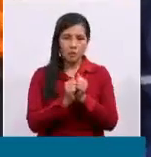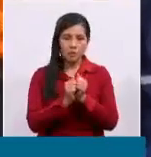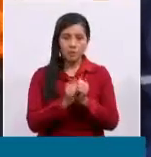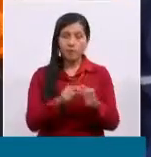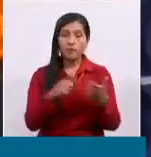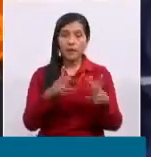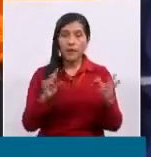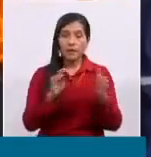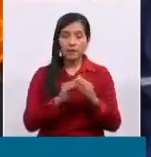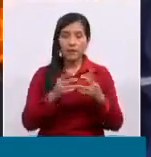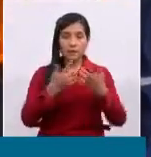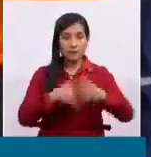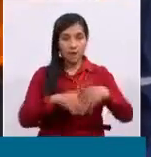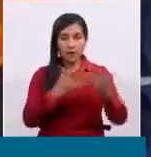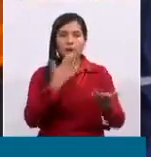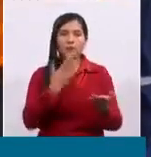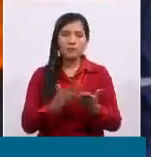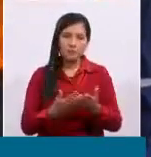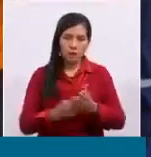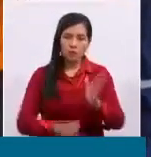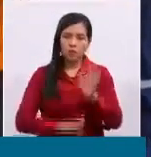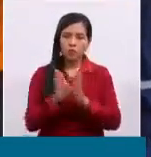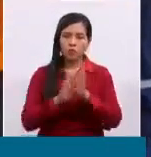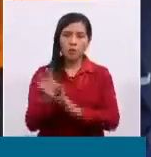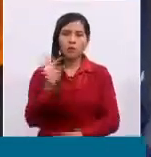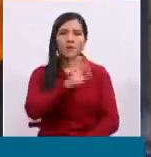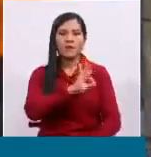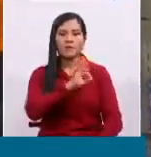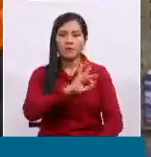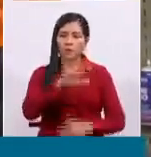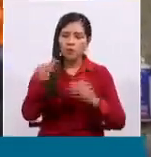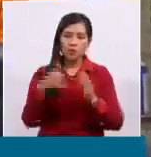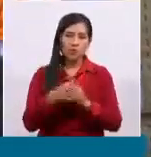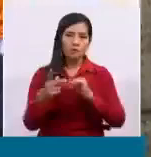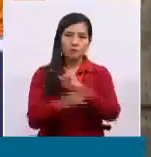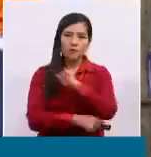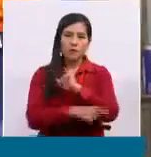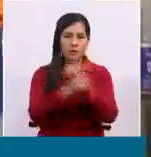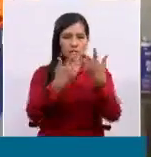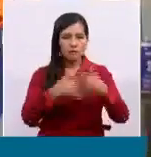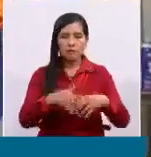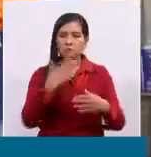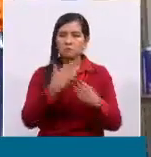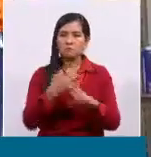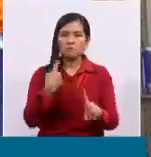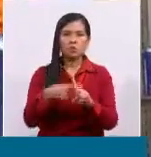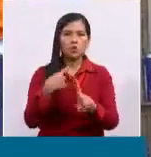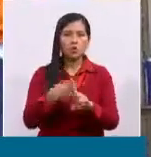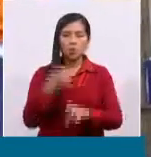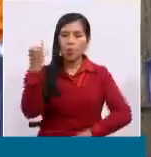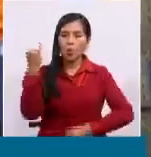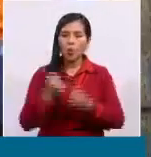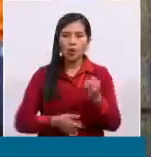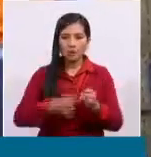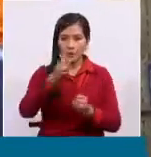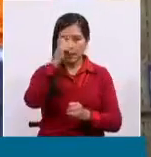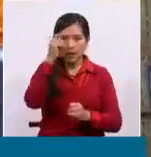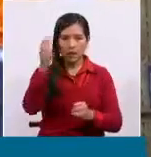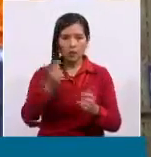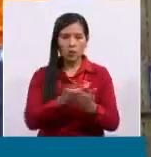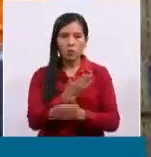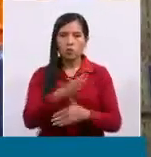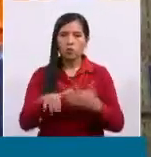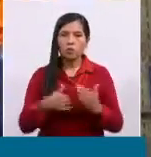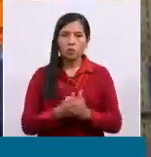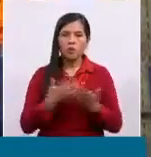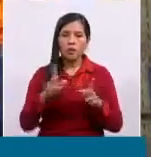que realmente genera muchos ingresos para el país. Es una planta muy eficiente, de última tecnología y que está de acuerdo a